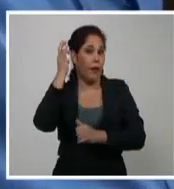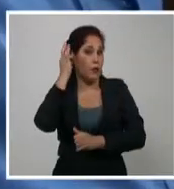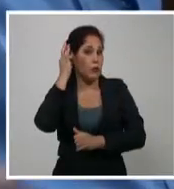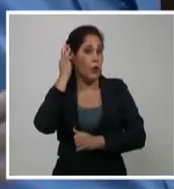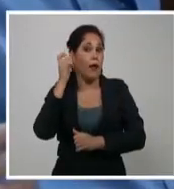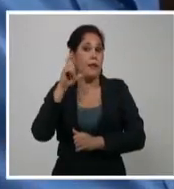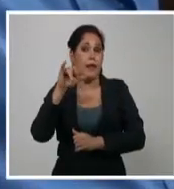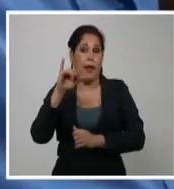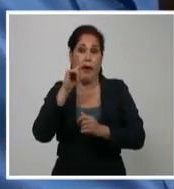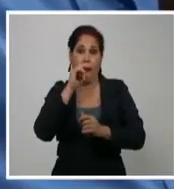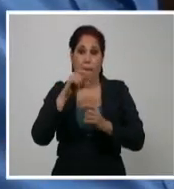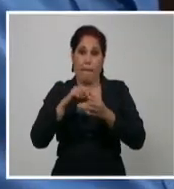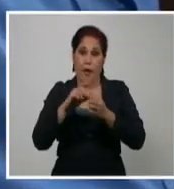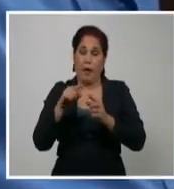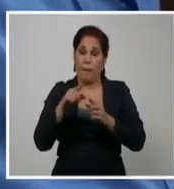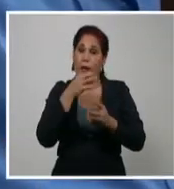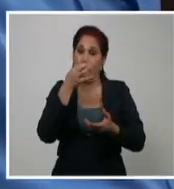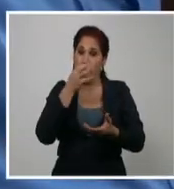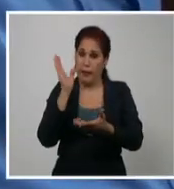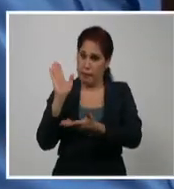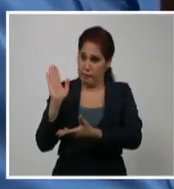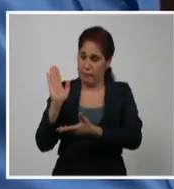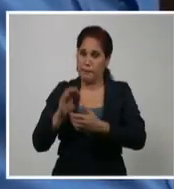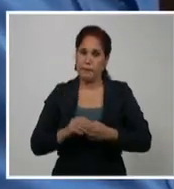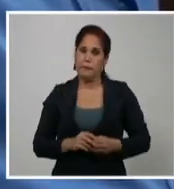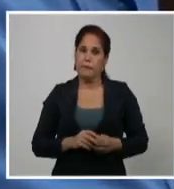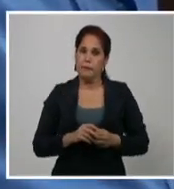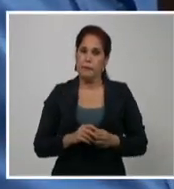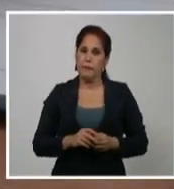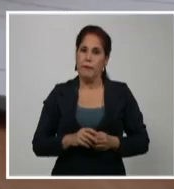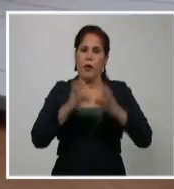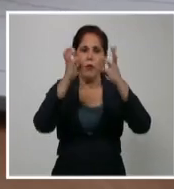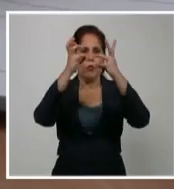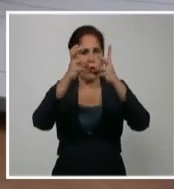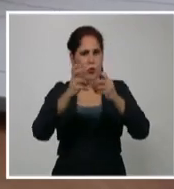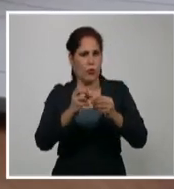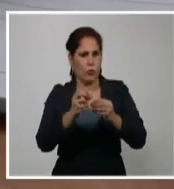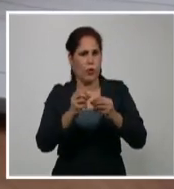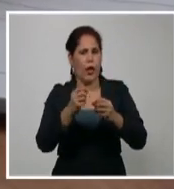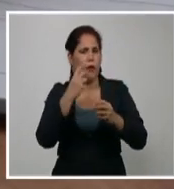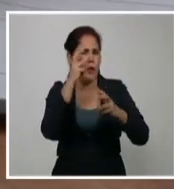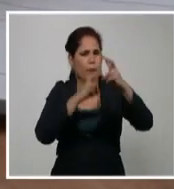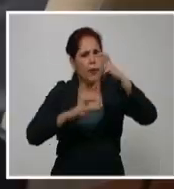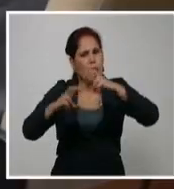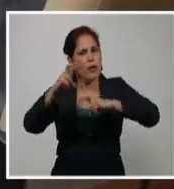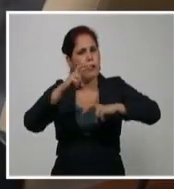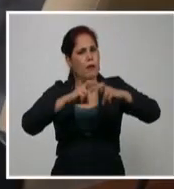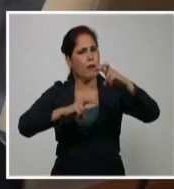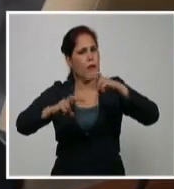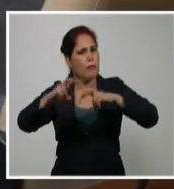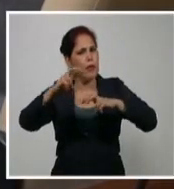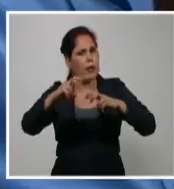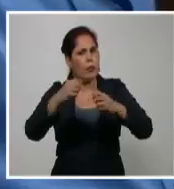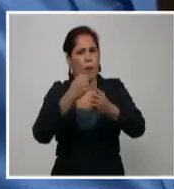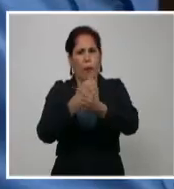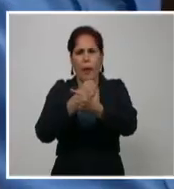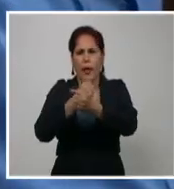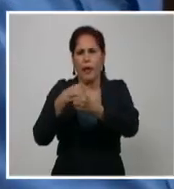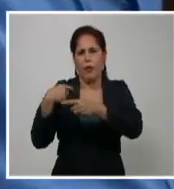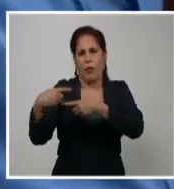Genética Médica, doctora Beatriz Marcheco Teruel, presentó los resultados parciales de un estudio sobre factores de riesgo